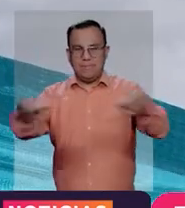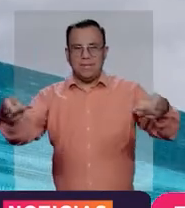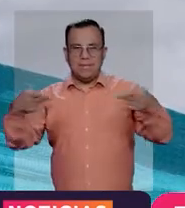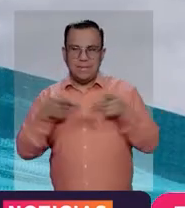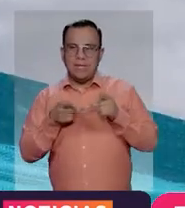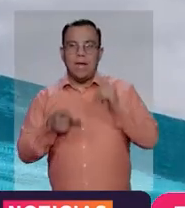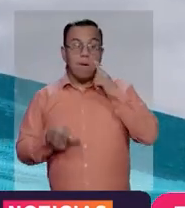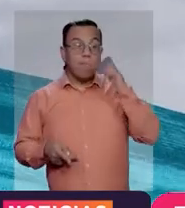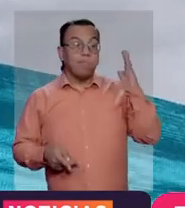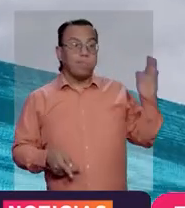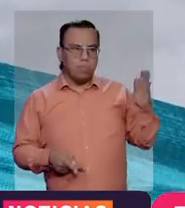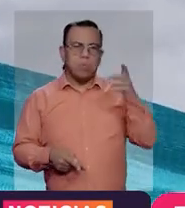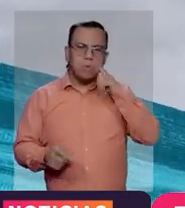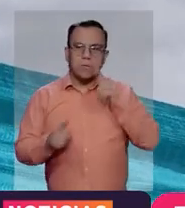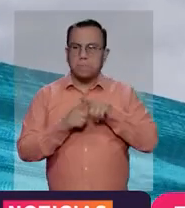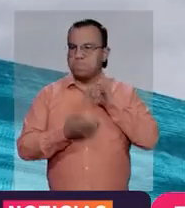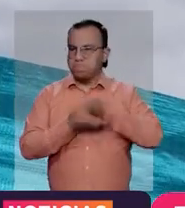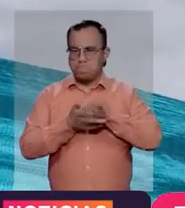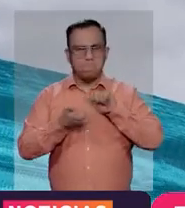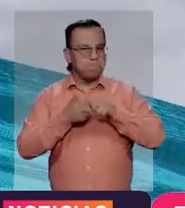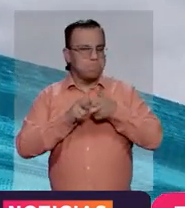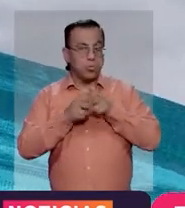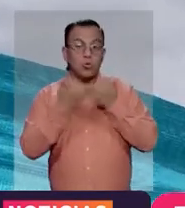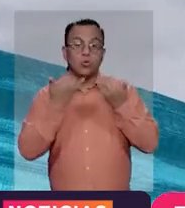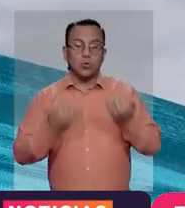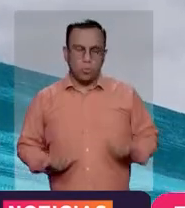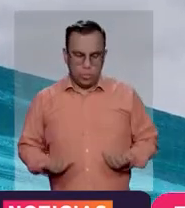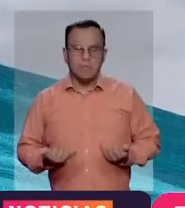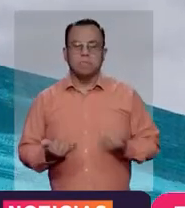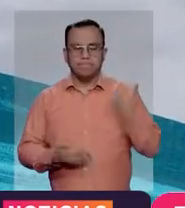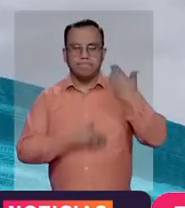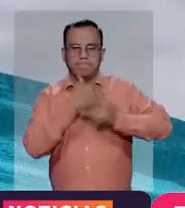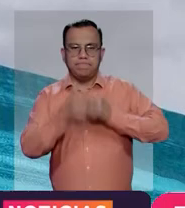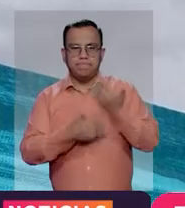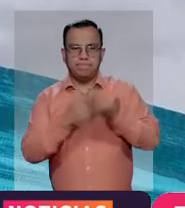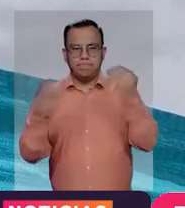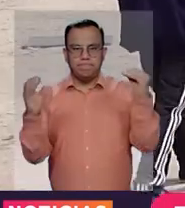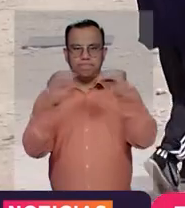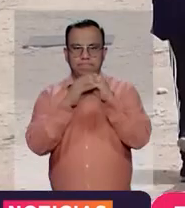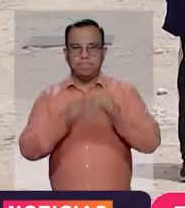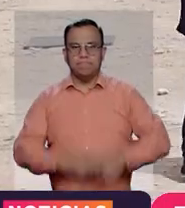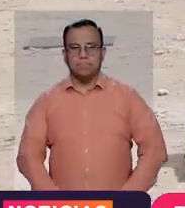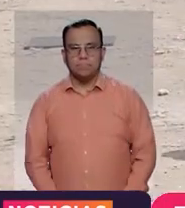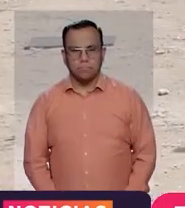Compartir, el cual tenía el mismo problema y hoy se encuentra en proceso de adecuación.